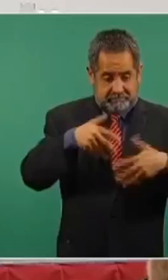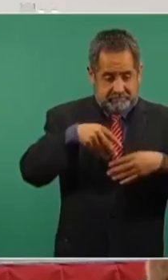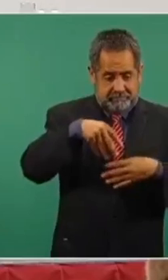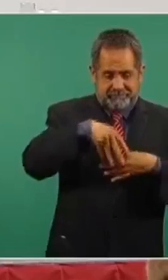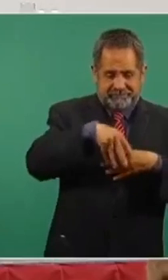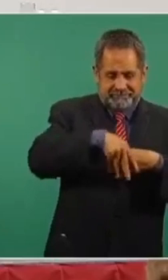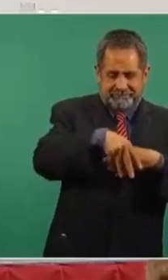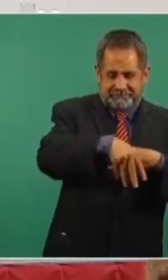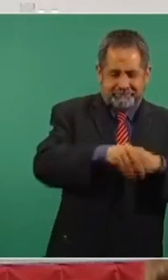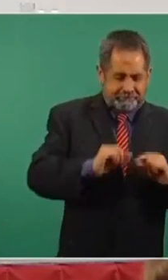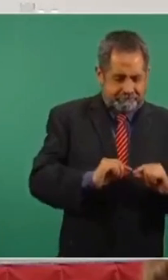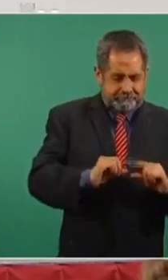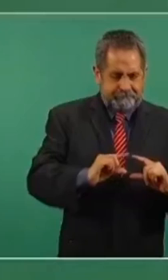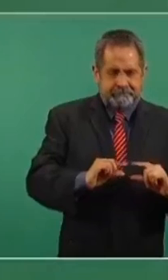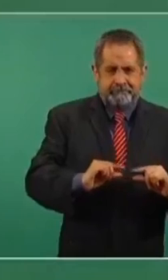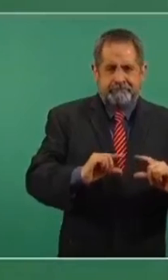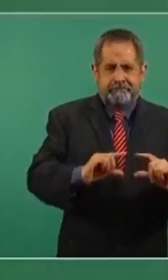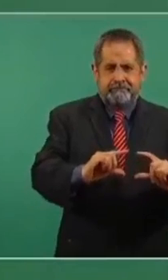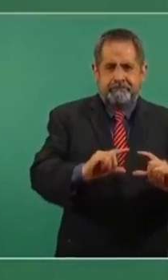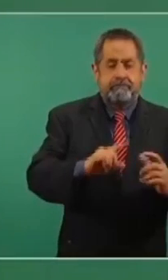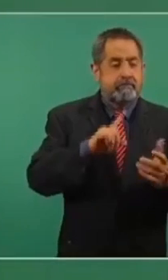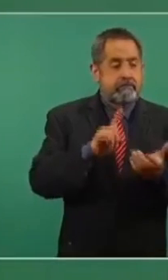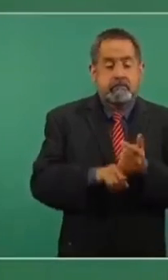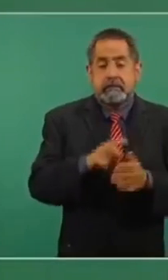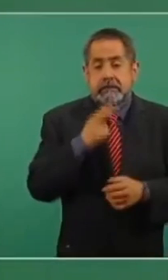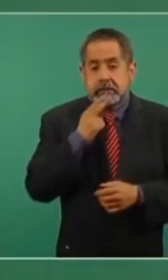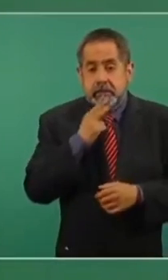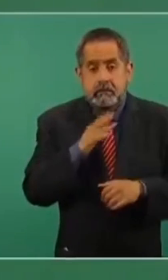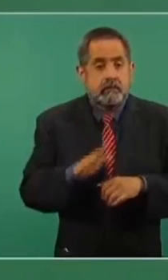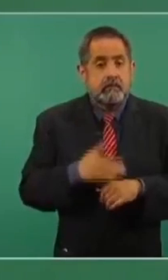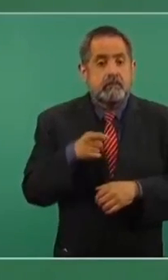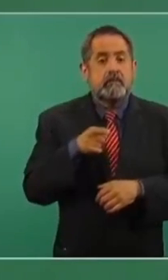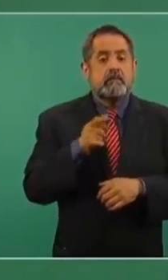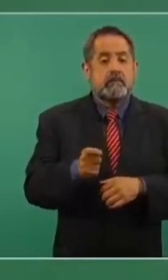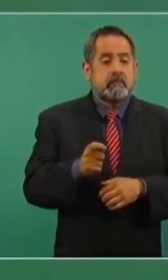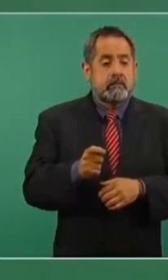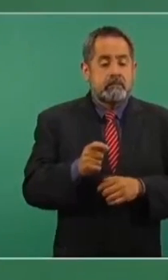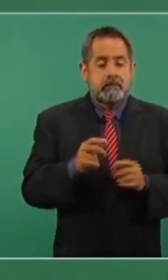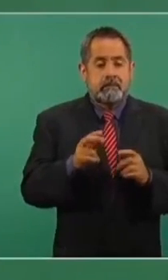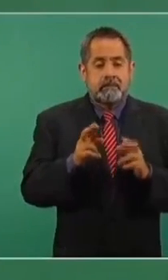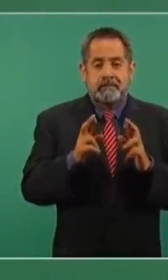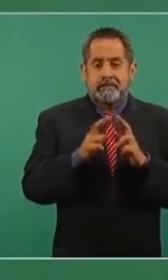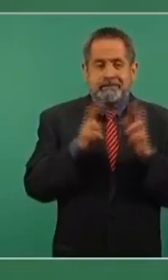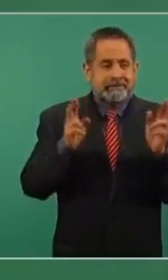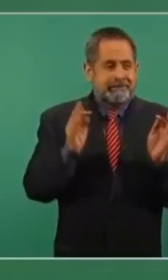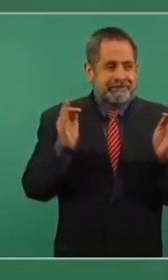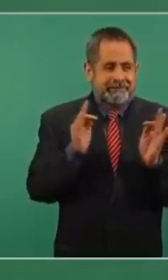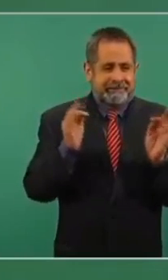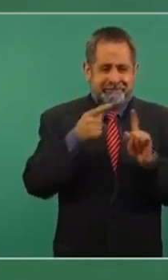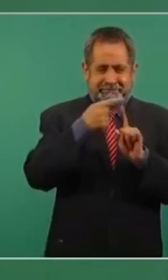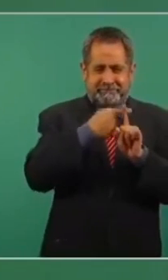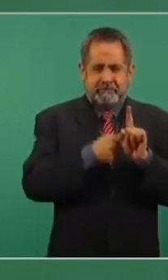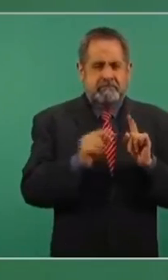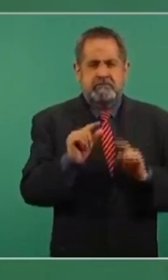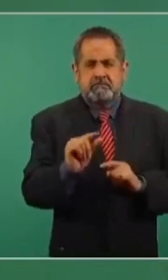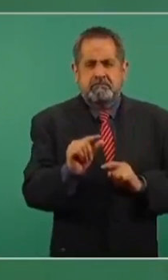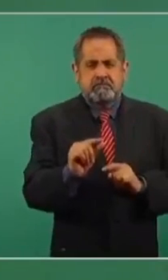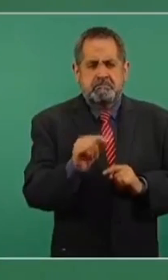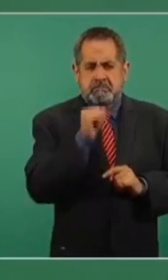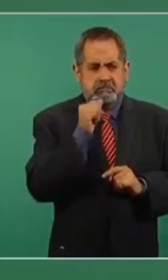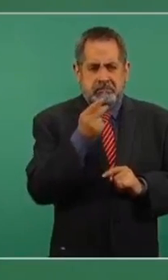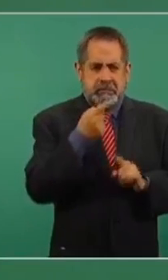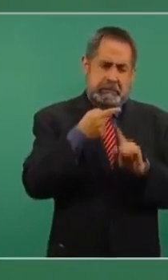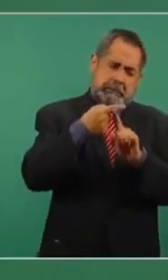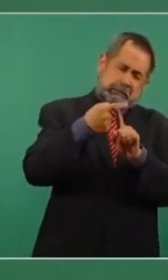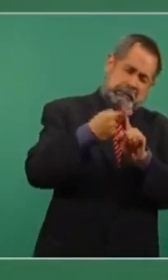CanSino, que tiene la ventaja de requerir poca refrigeración y es una